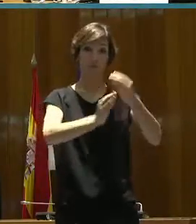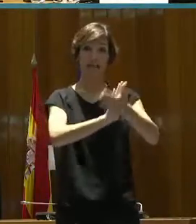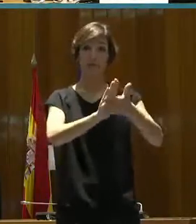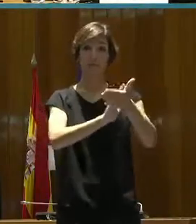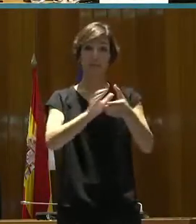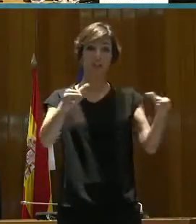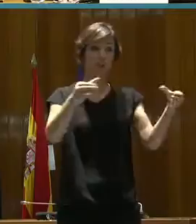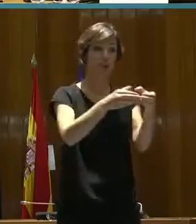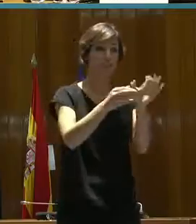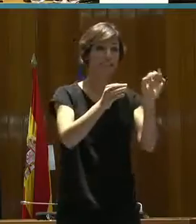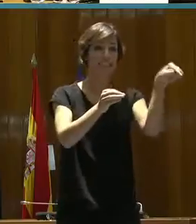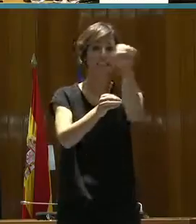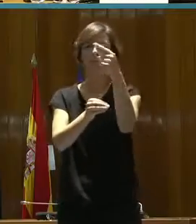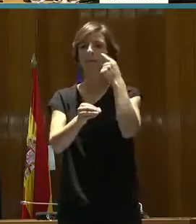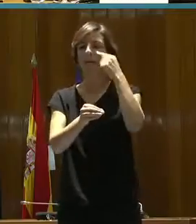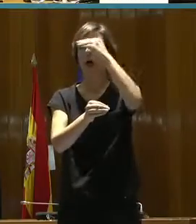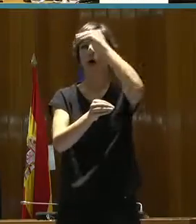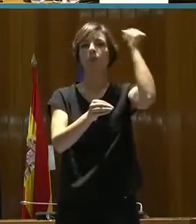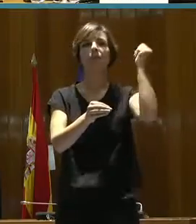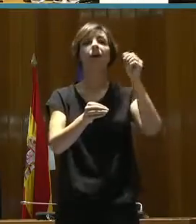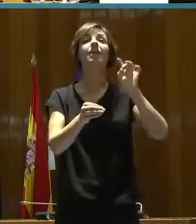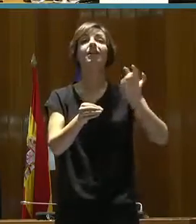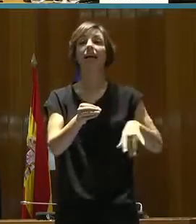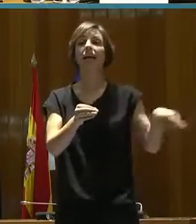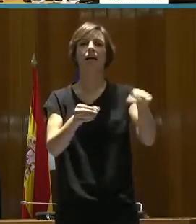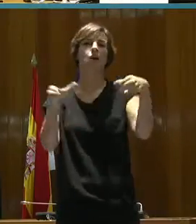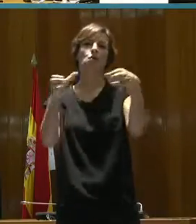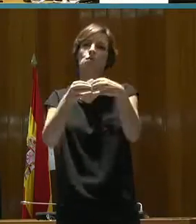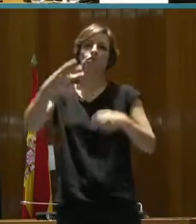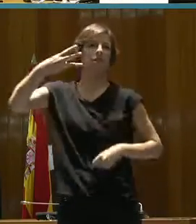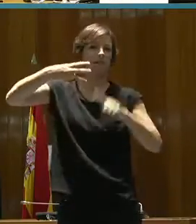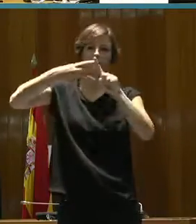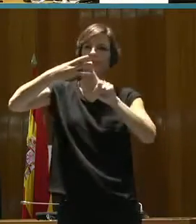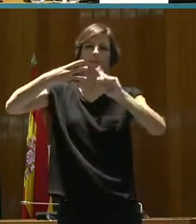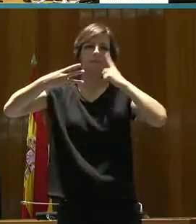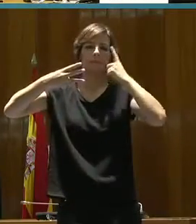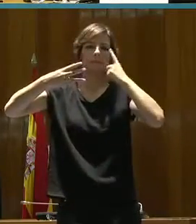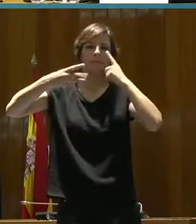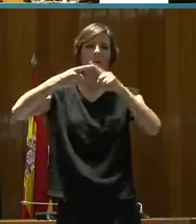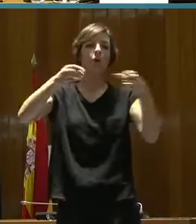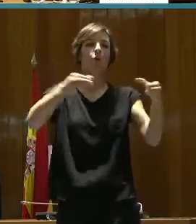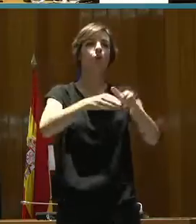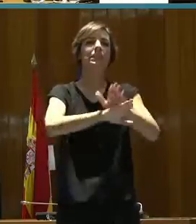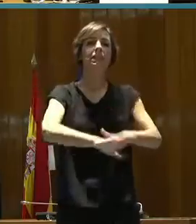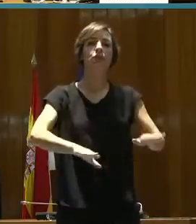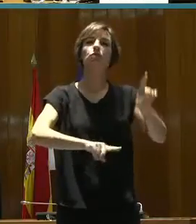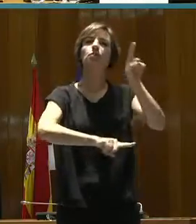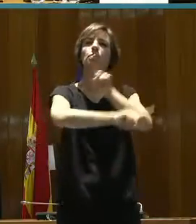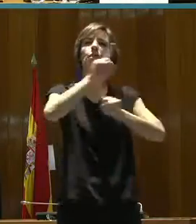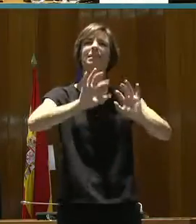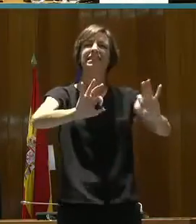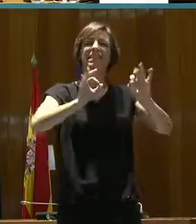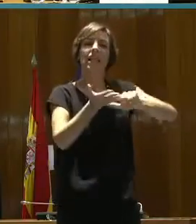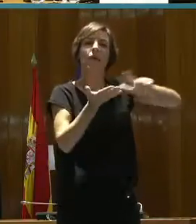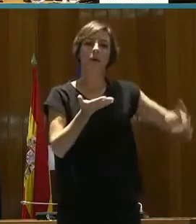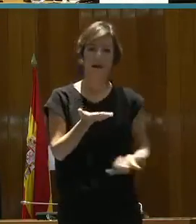a menudo olvidamos. Y con ello me refiero a tres grupos principalmente. En primer lugar, niños con trastornos específicos del